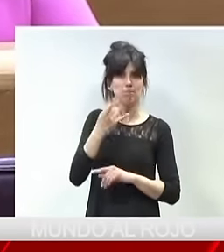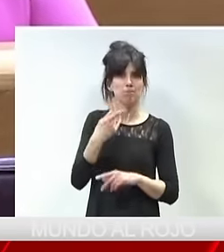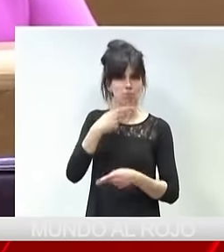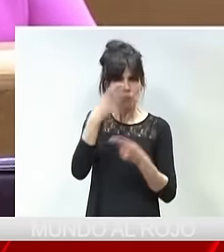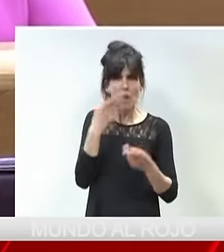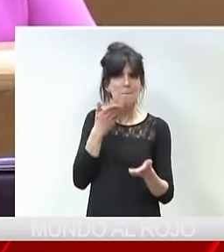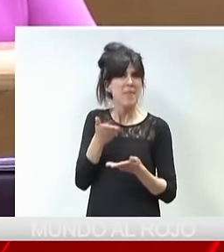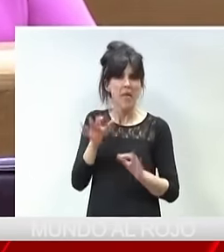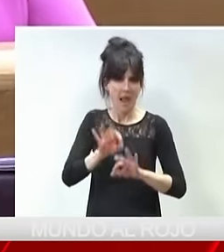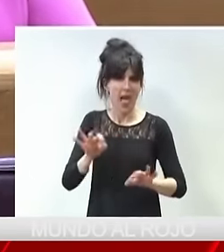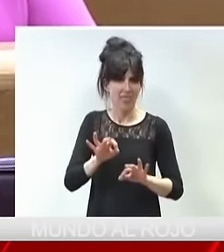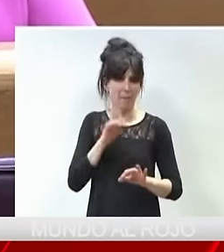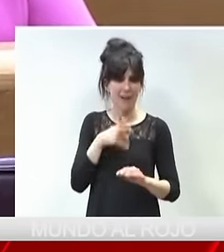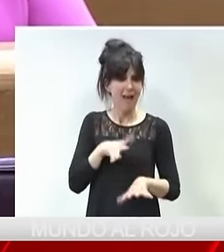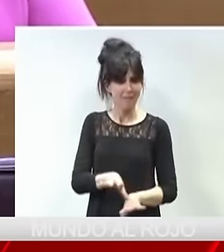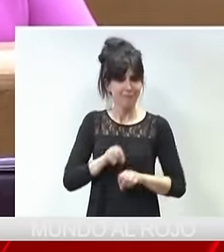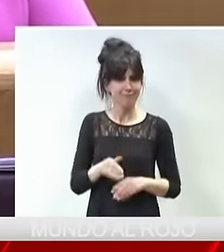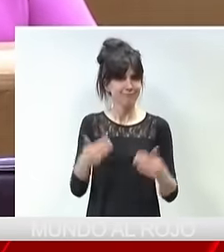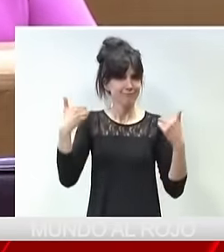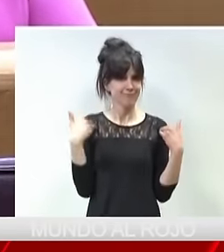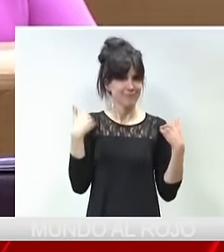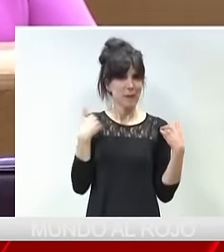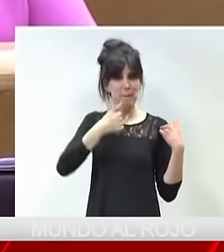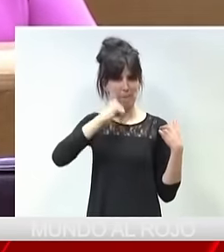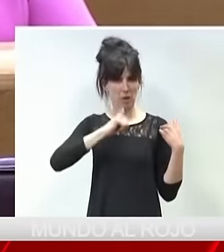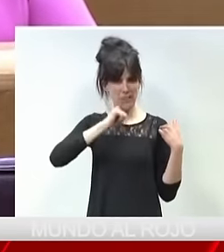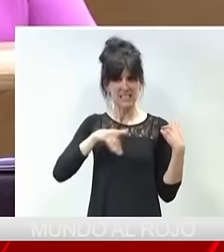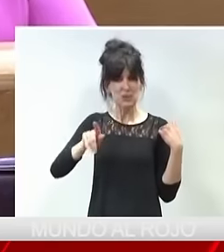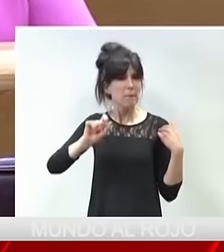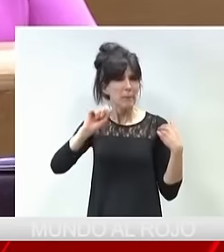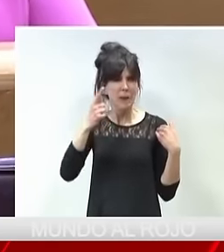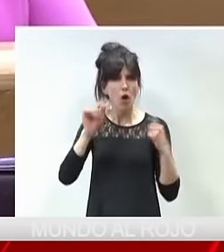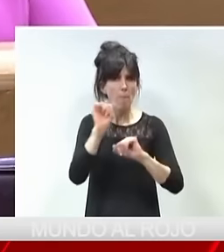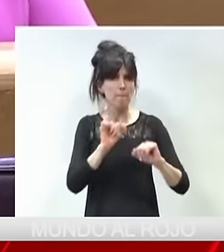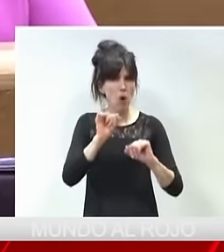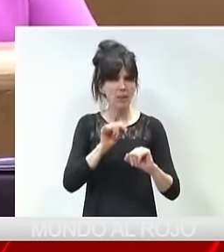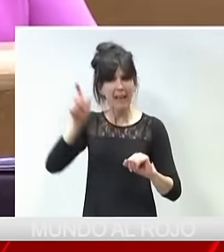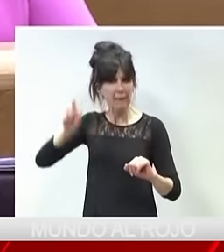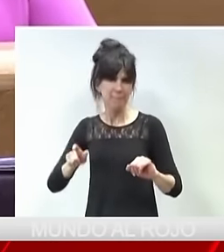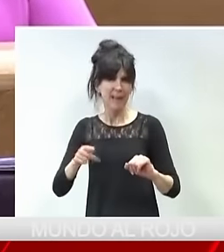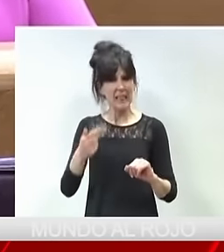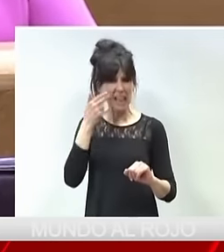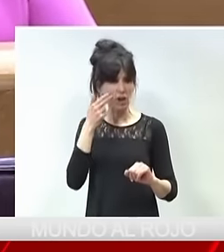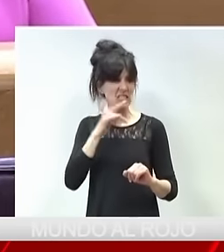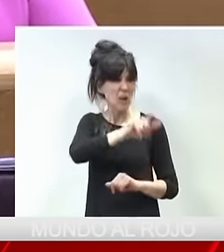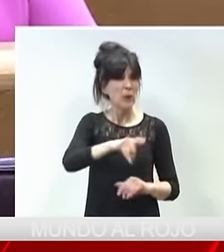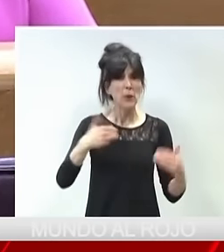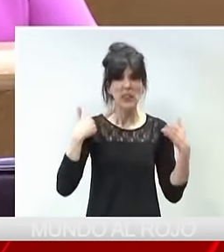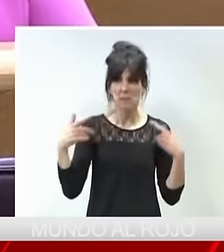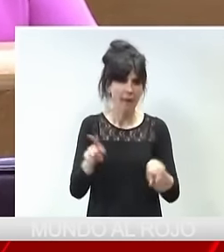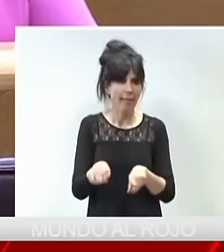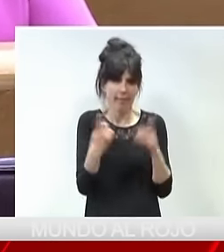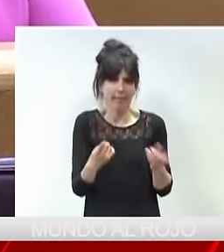la investidura de Pedro Sánchez. Para ustedes lo primero es proteger al terrorista. Las víctimas no les importan y